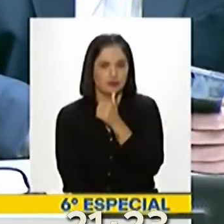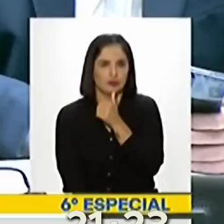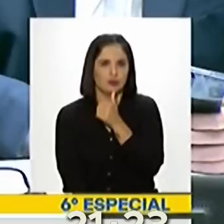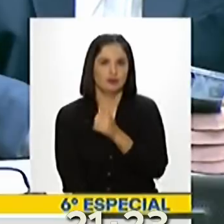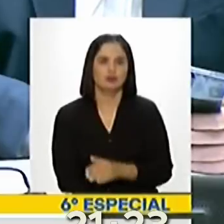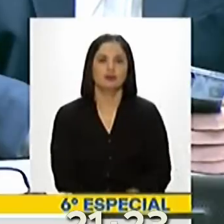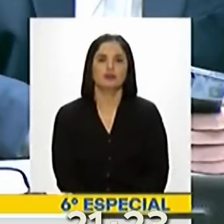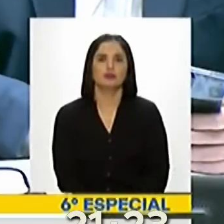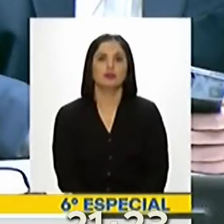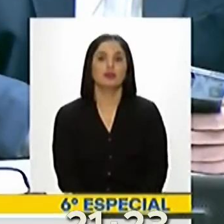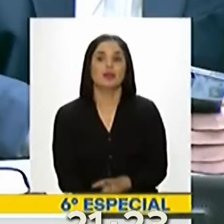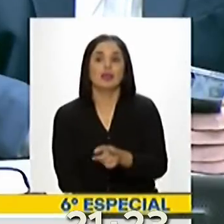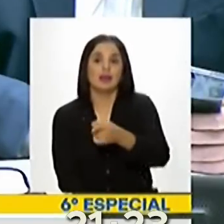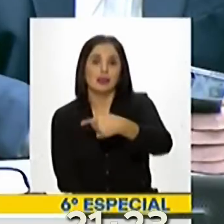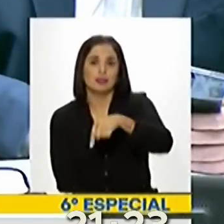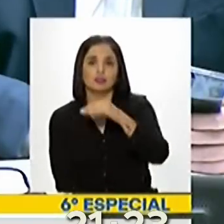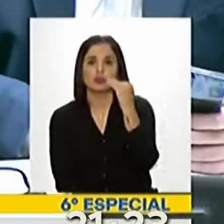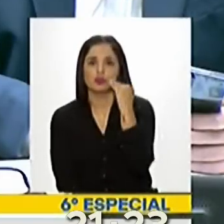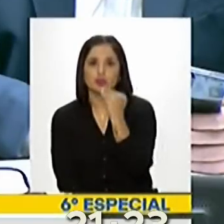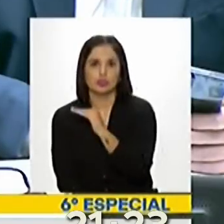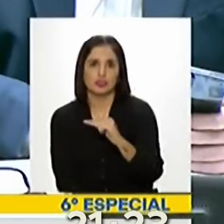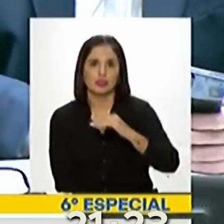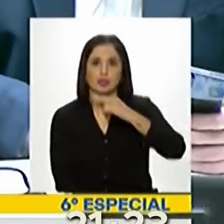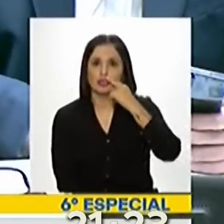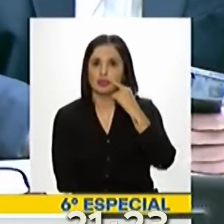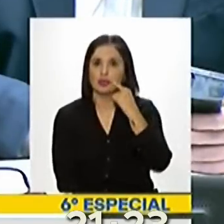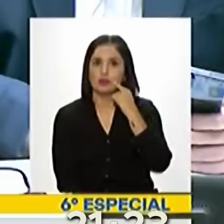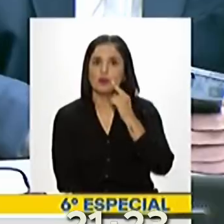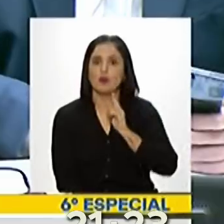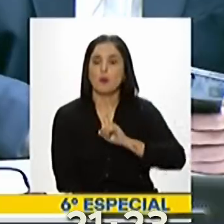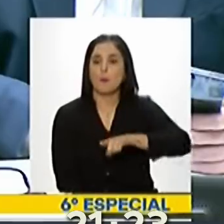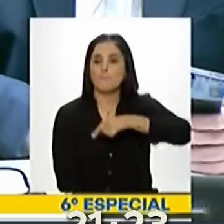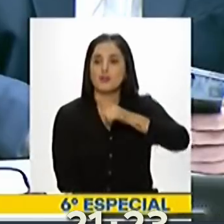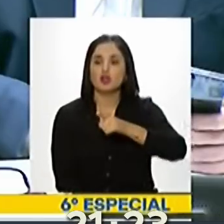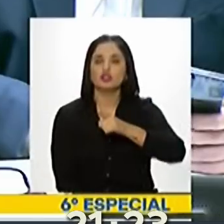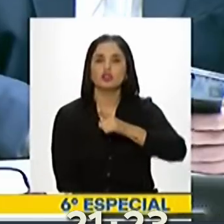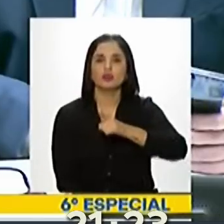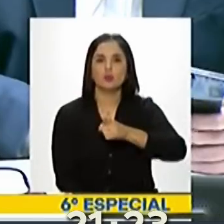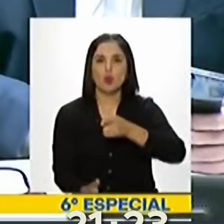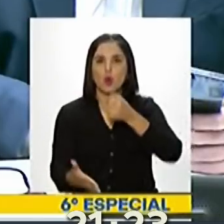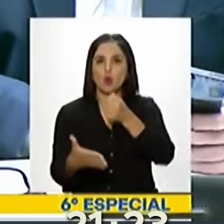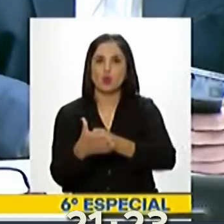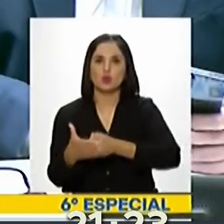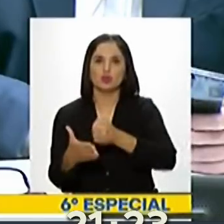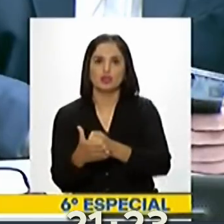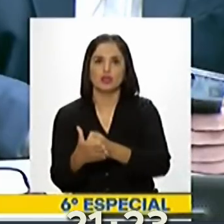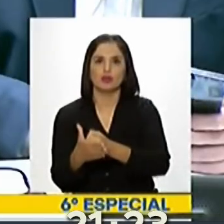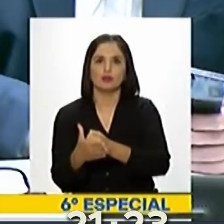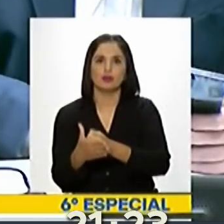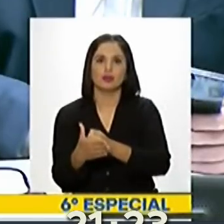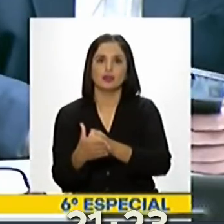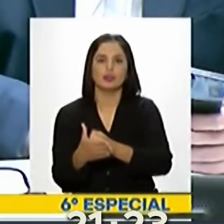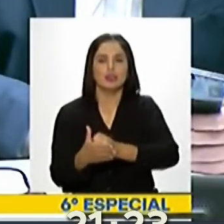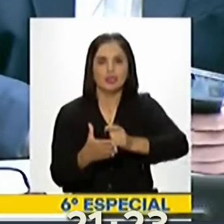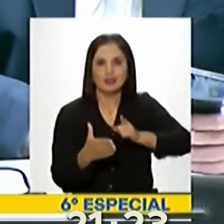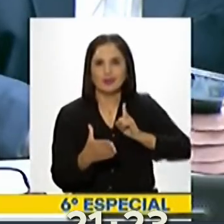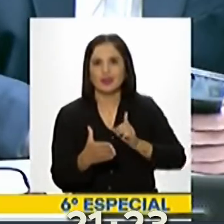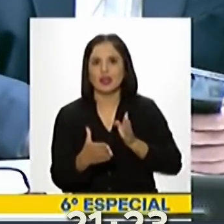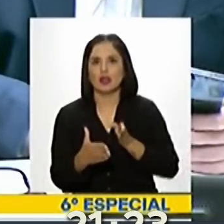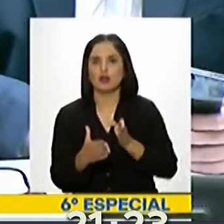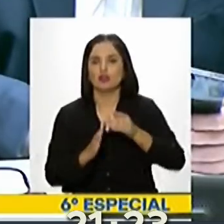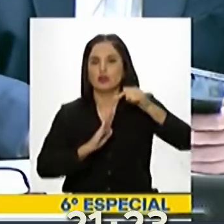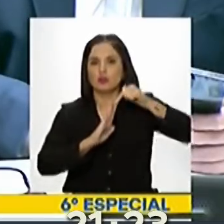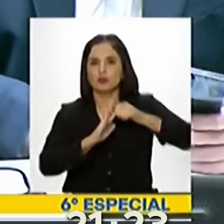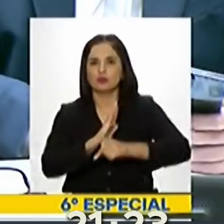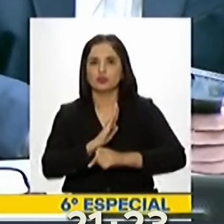militarizado? Esos niños van a ser los próximos guerreros, los próximos huaychafes que van a seguir agudizando el